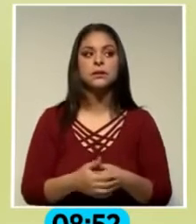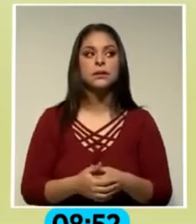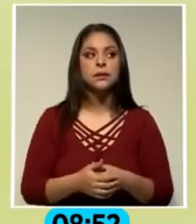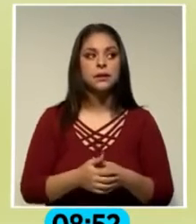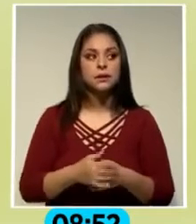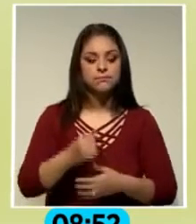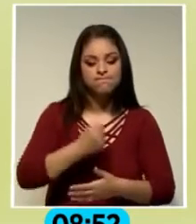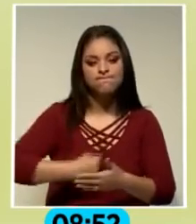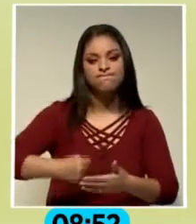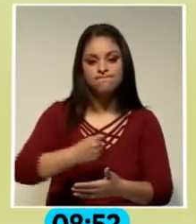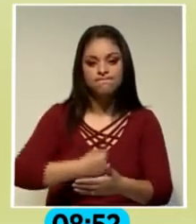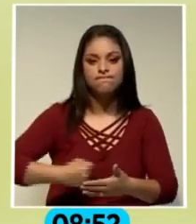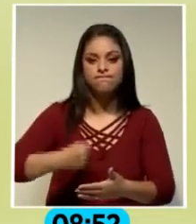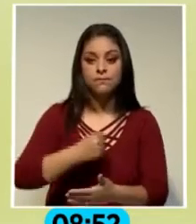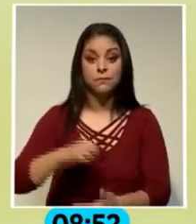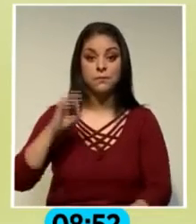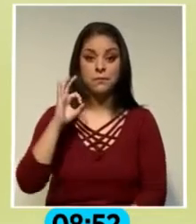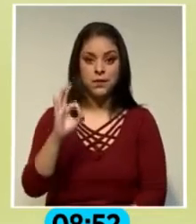mezclarlo bien.